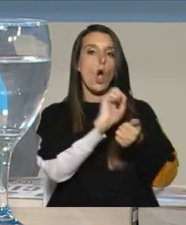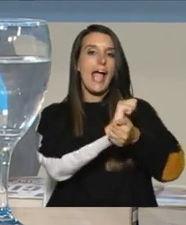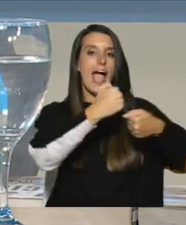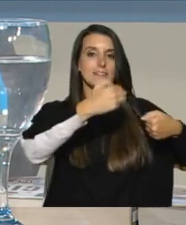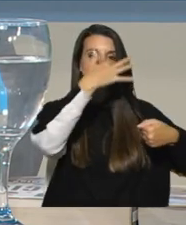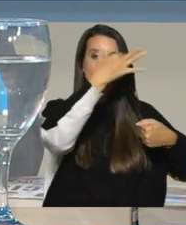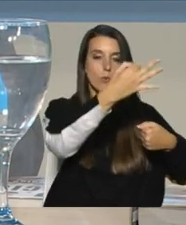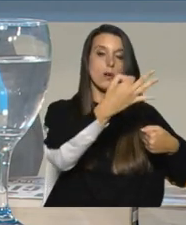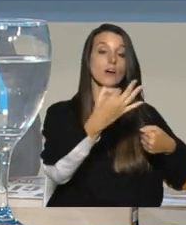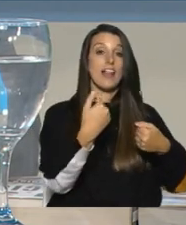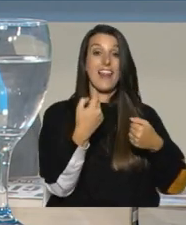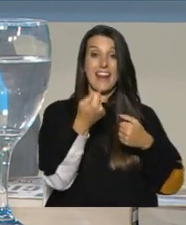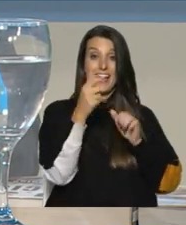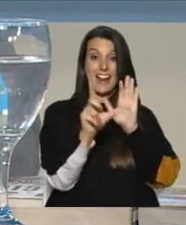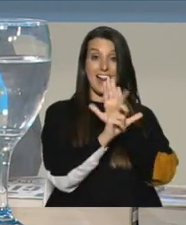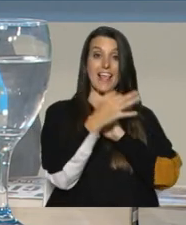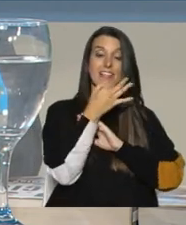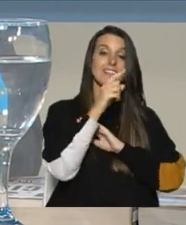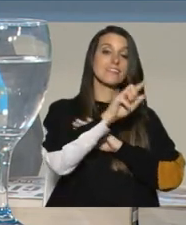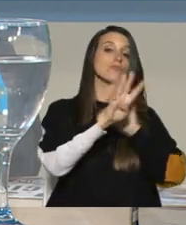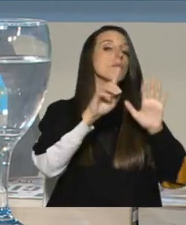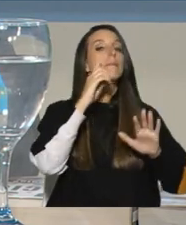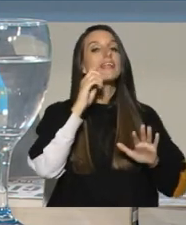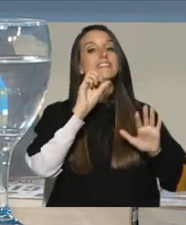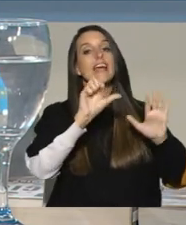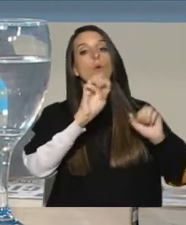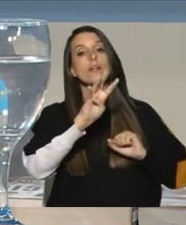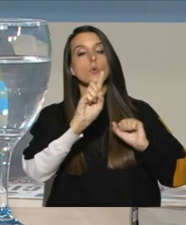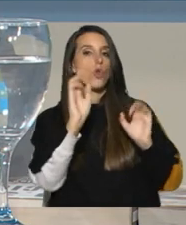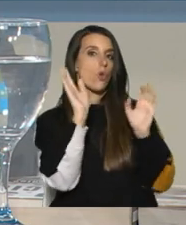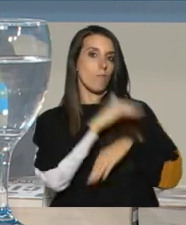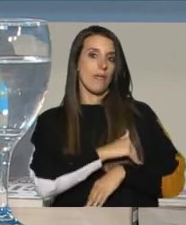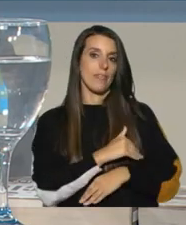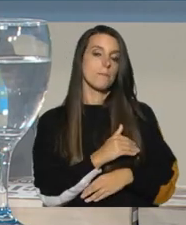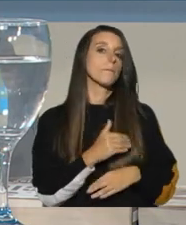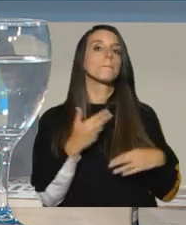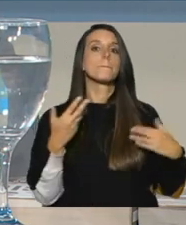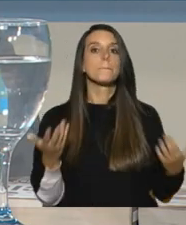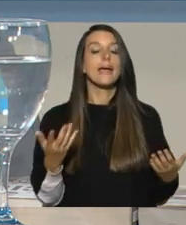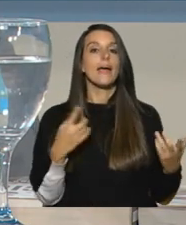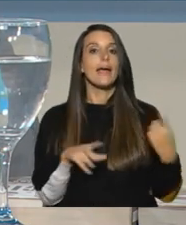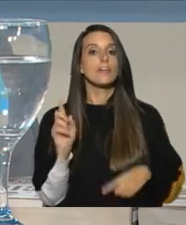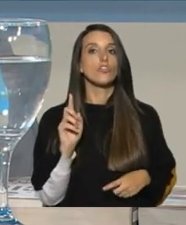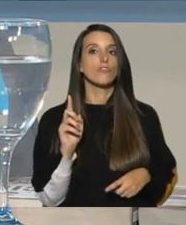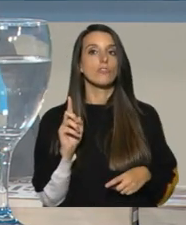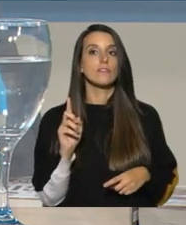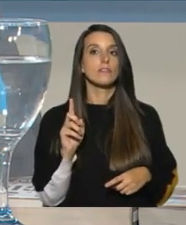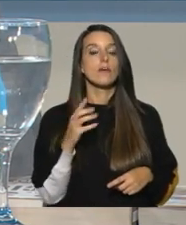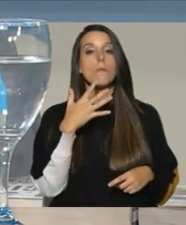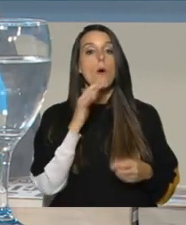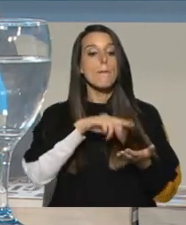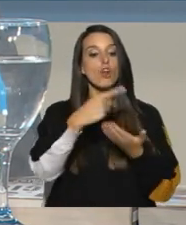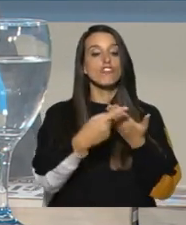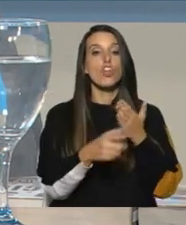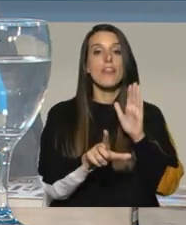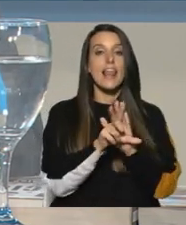ley que acabo de nombrar, justamente la 19.641, no es posible. Entonces, si sale el proyecto de ley que